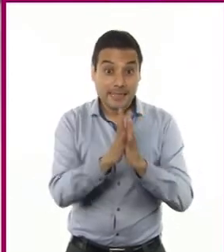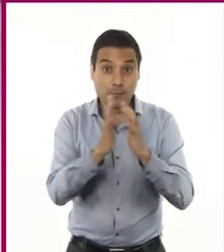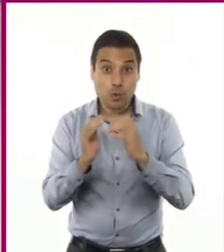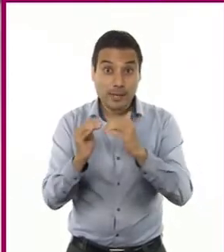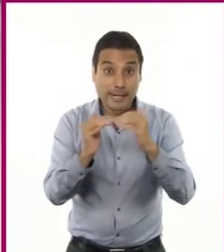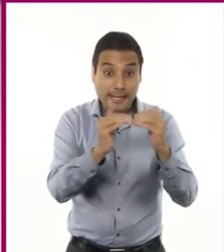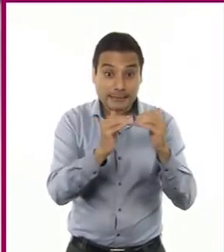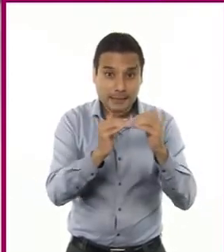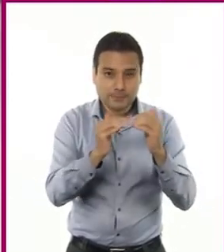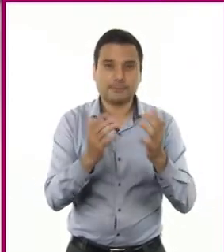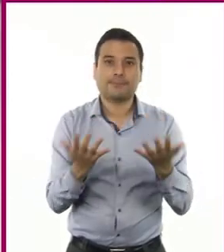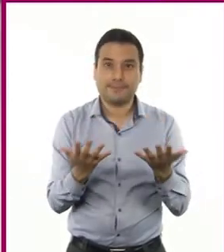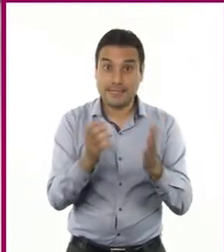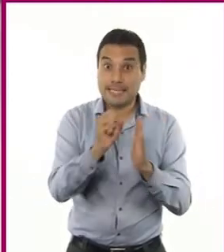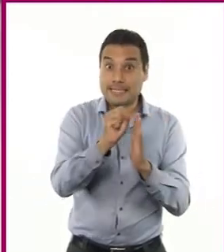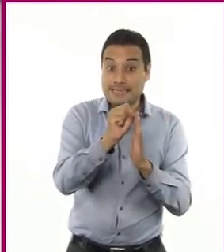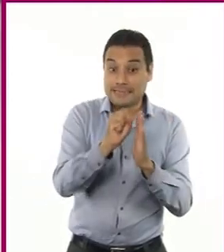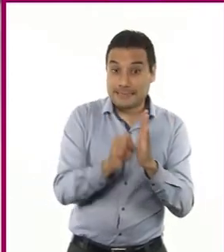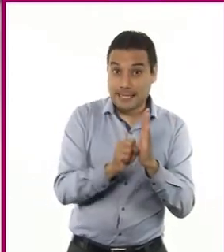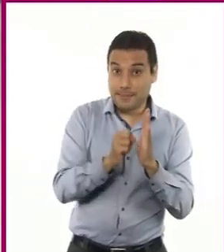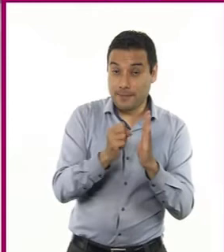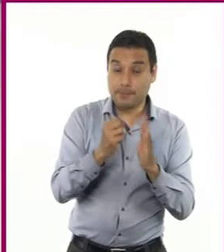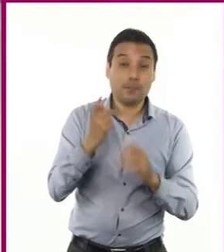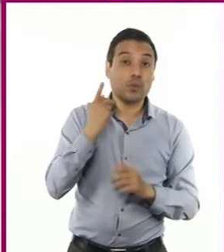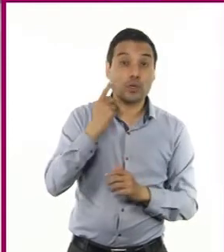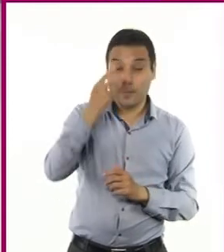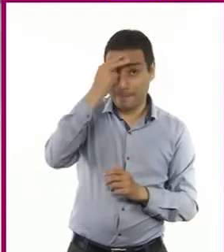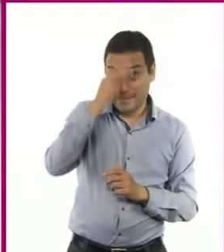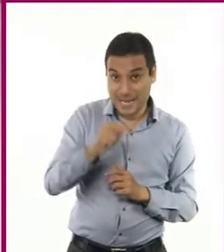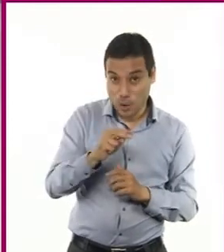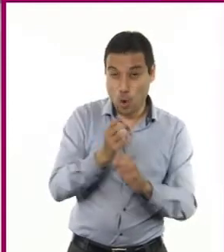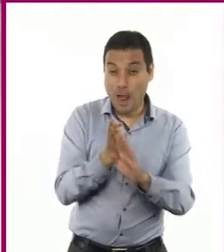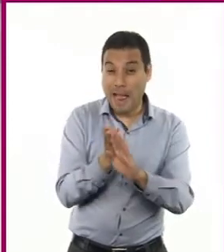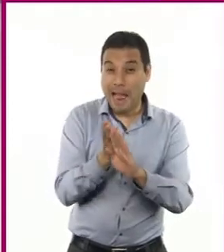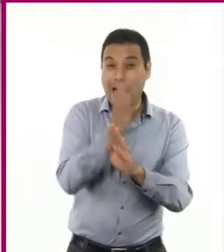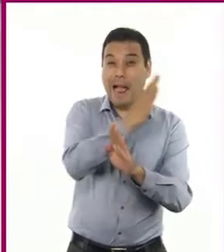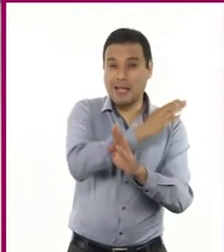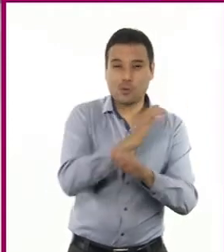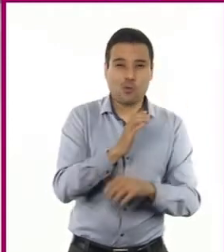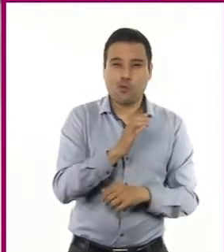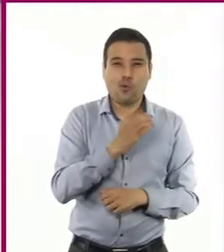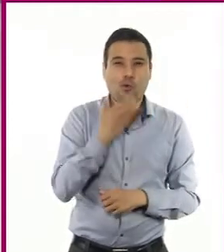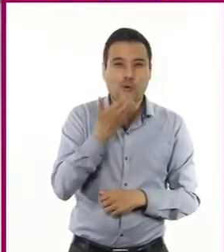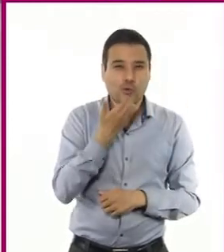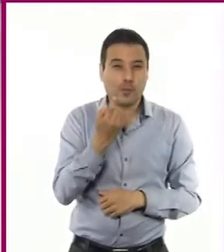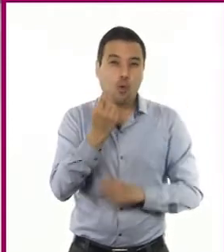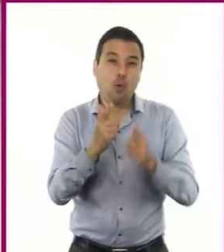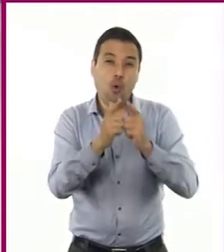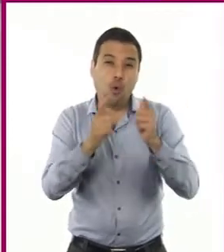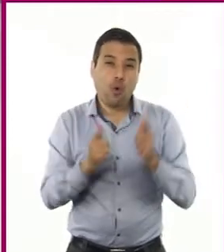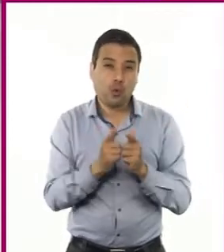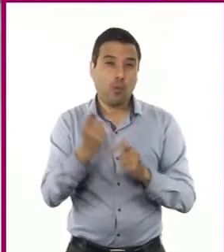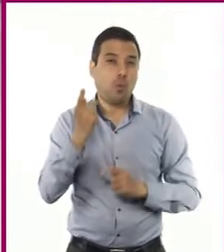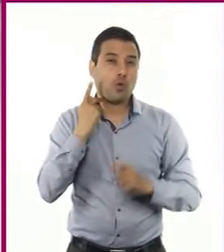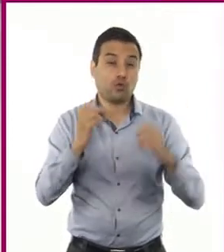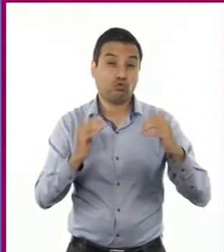cómo el sistema político mexicano abandonó un sistema político que estaba constituido por un régimen unipartidista,